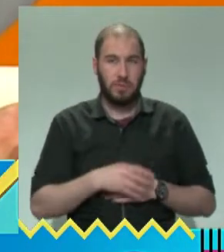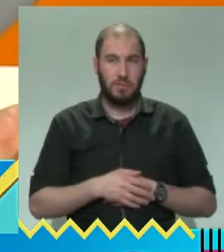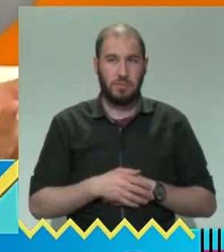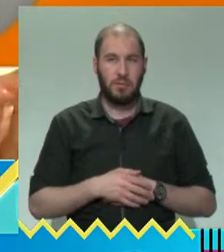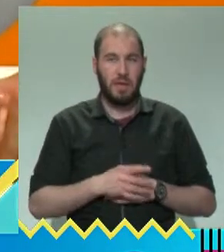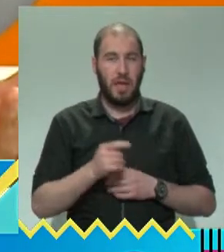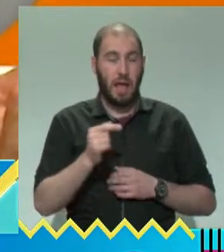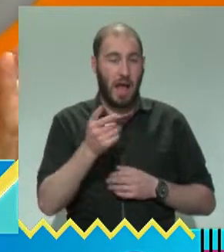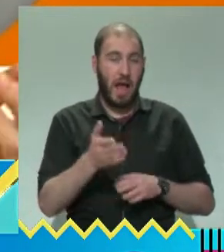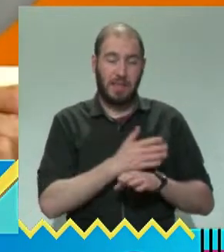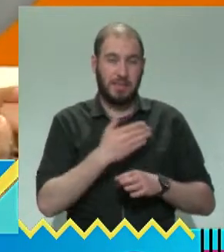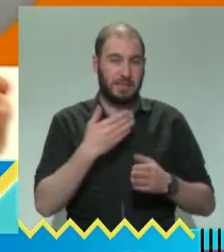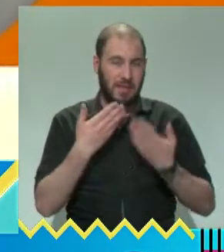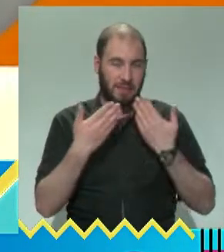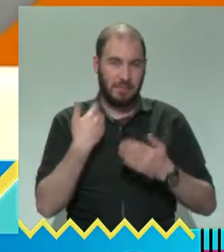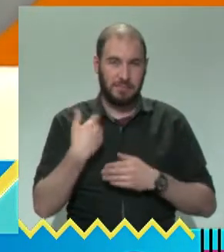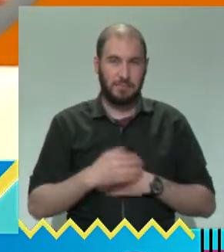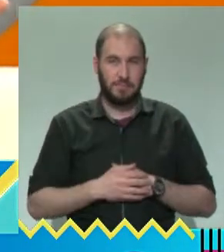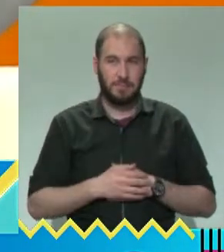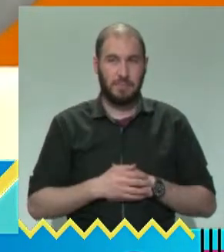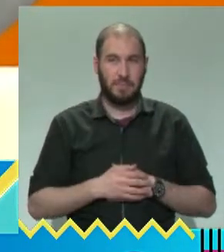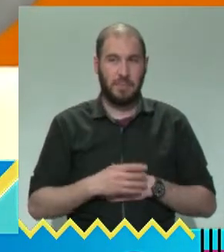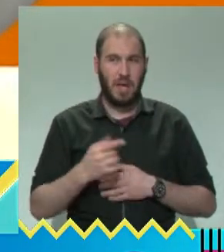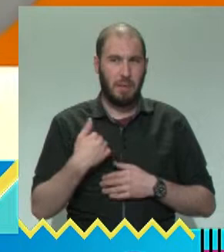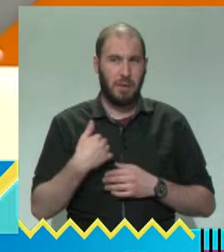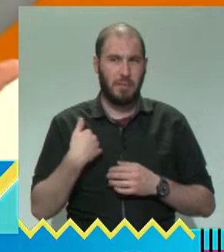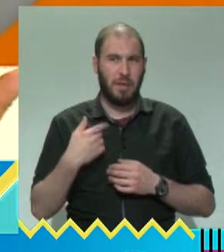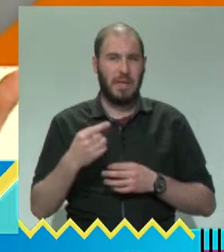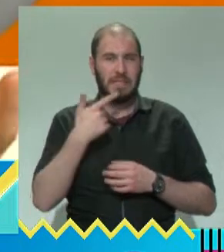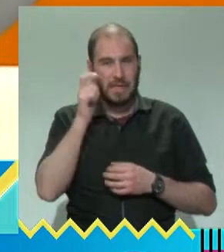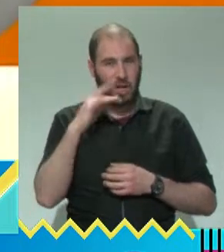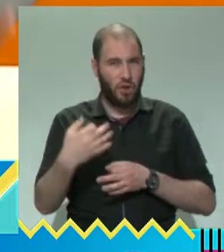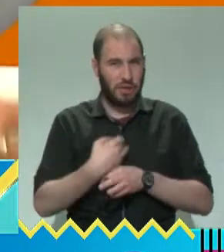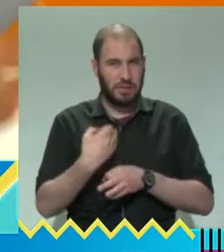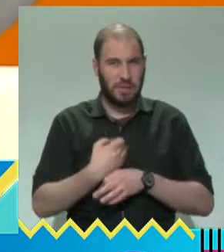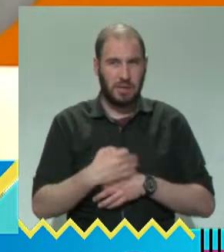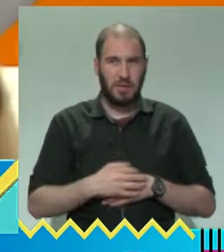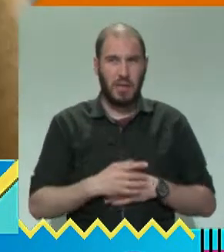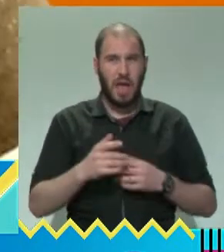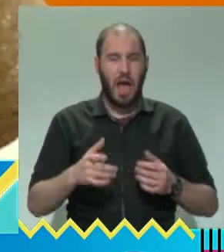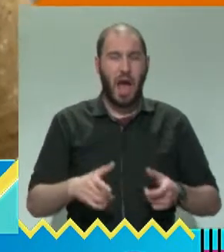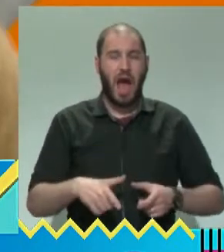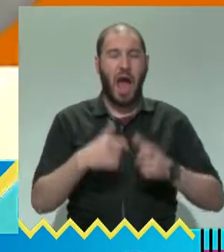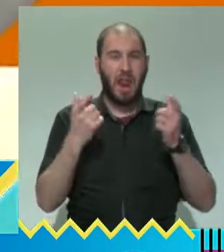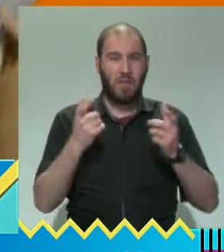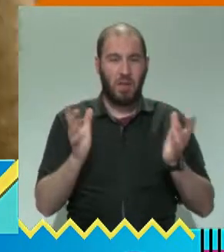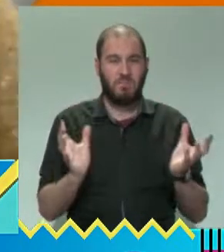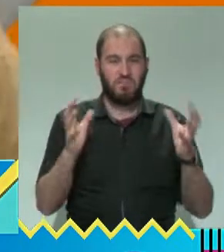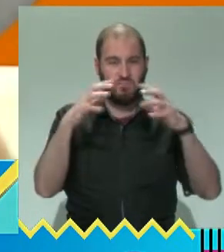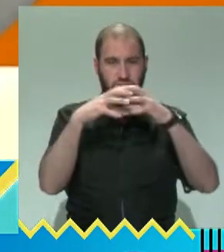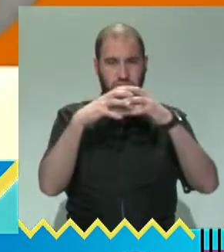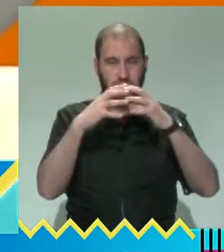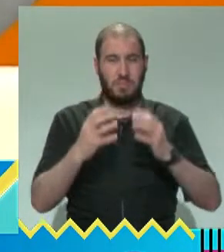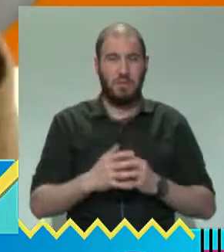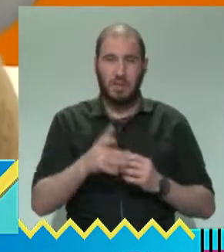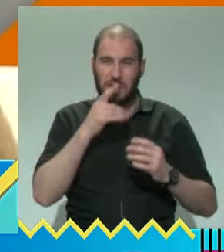que siempre, a mí personalmente me enseñó Sergio, es esto de que los árboles estén cerrados, ¿no? El puente